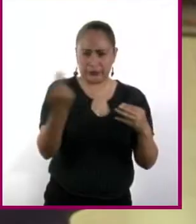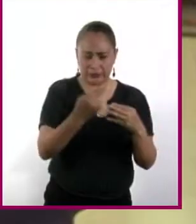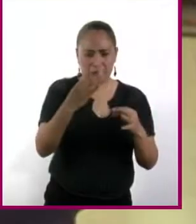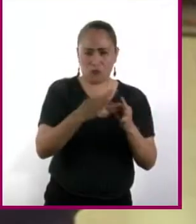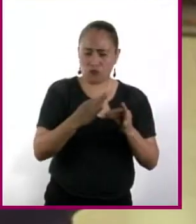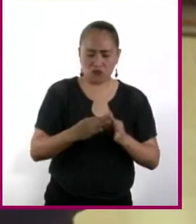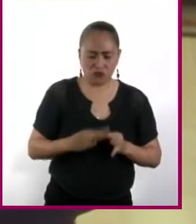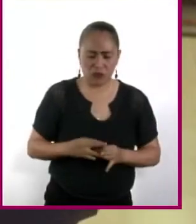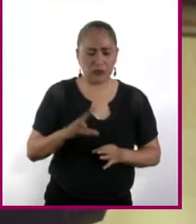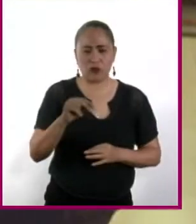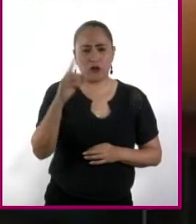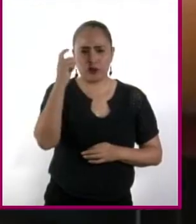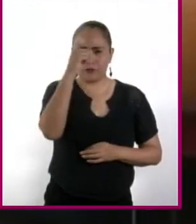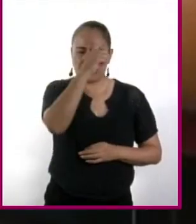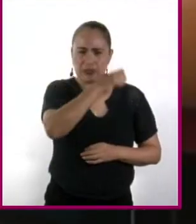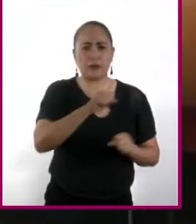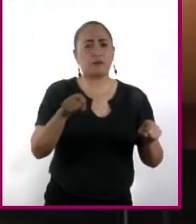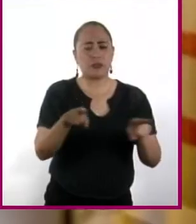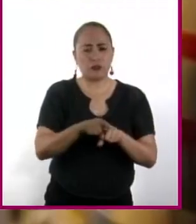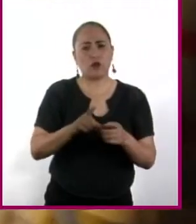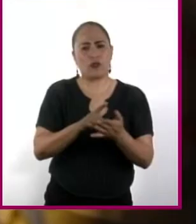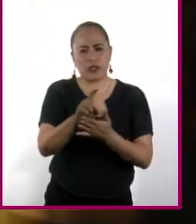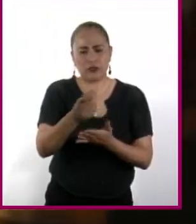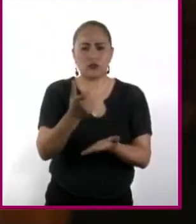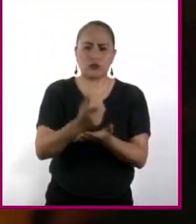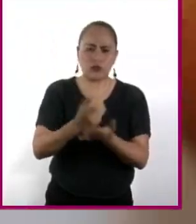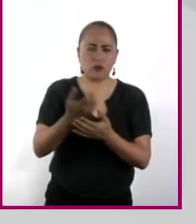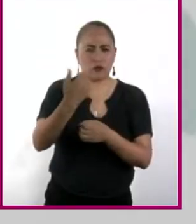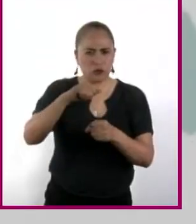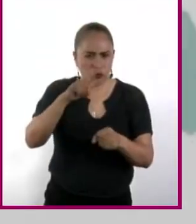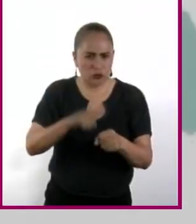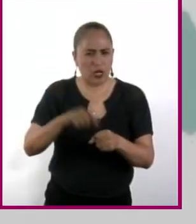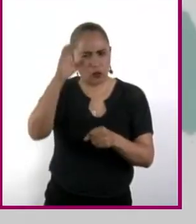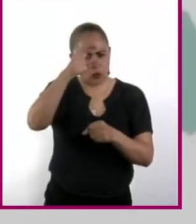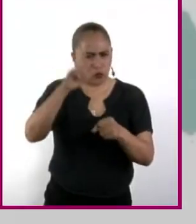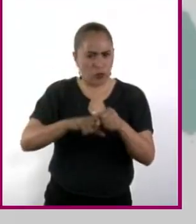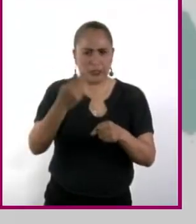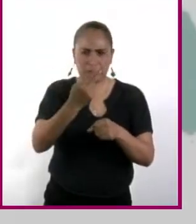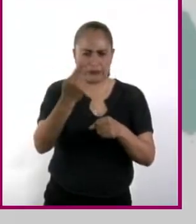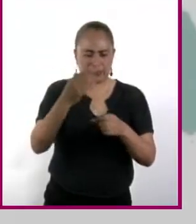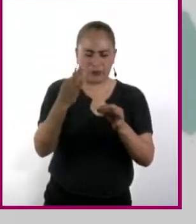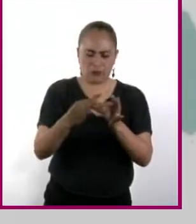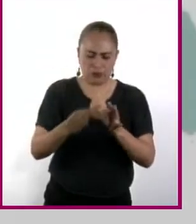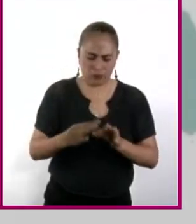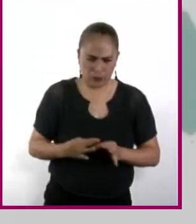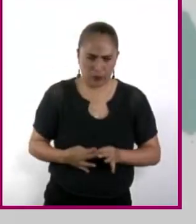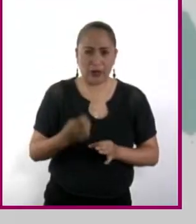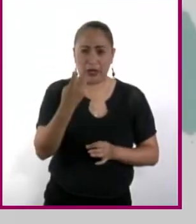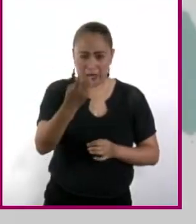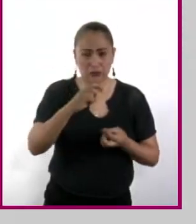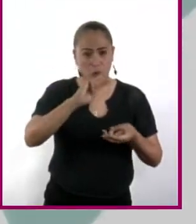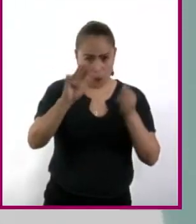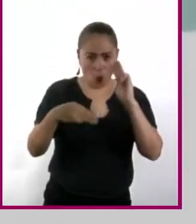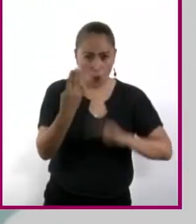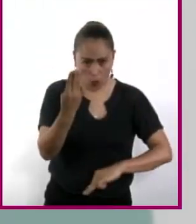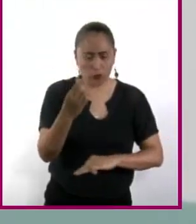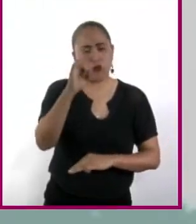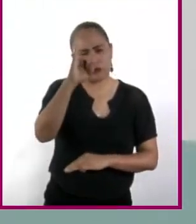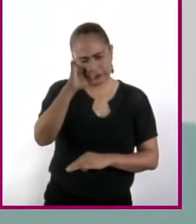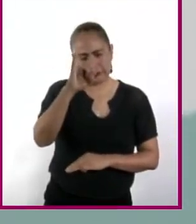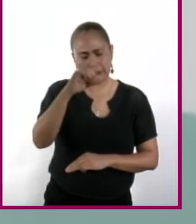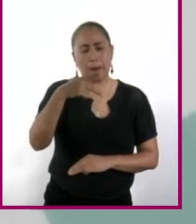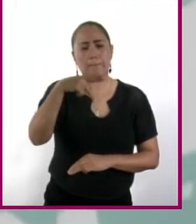los derechos económicos, sociales y culturales. Si bien su aplicación es mundial, también pueden